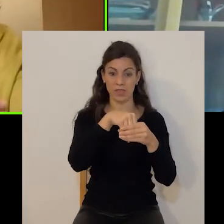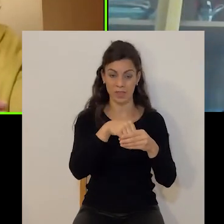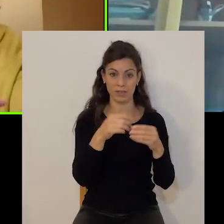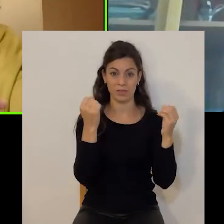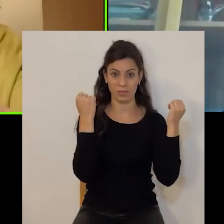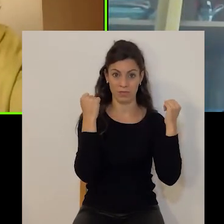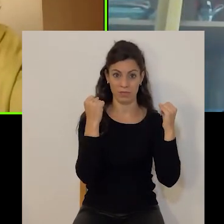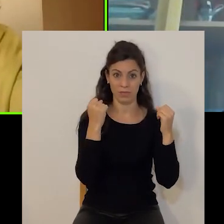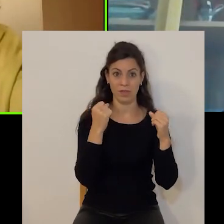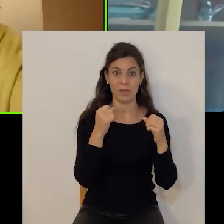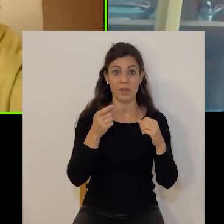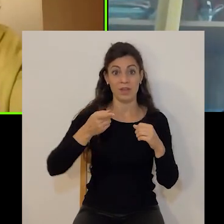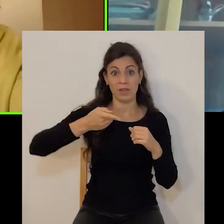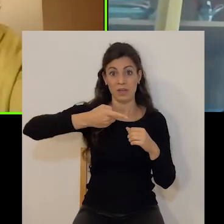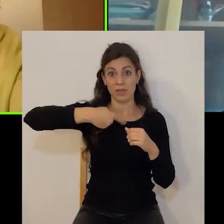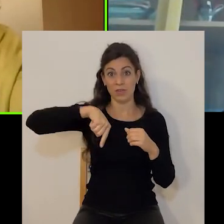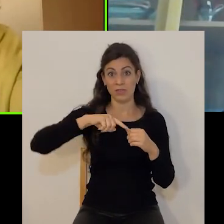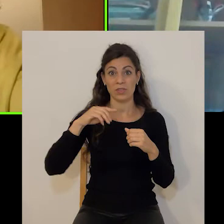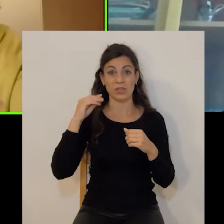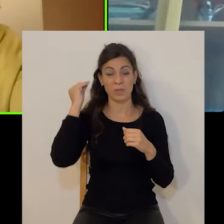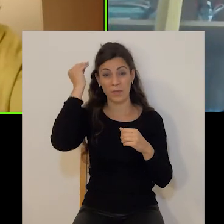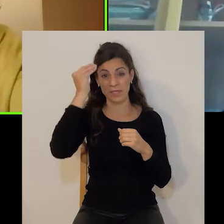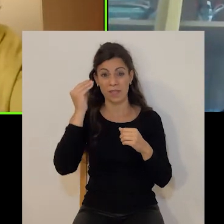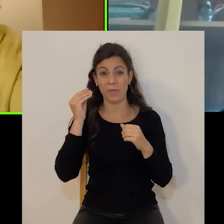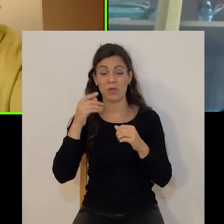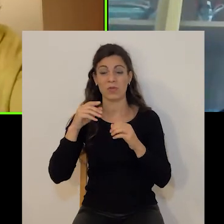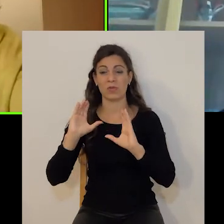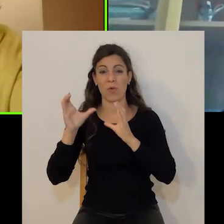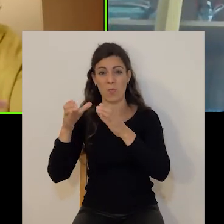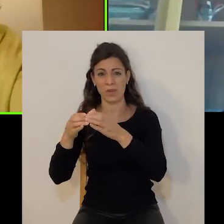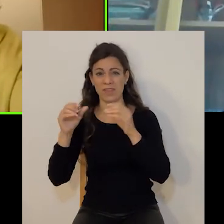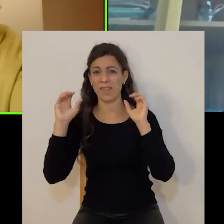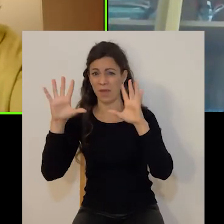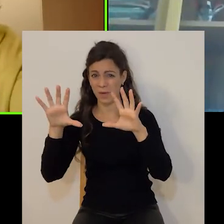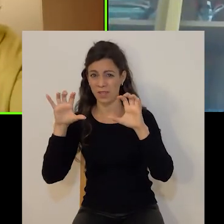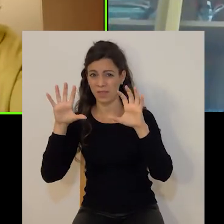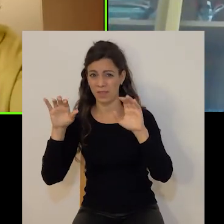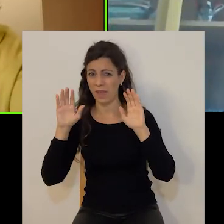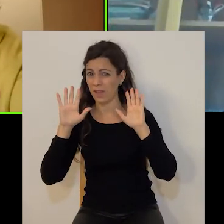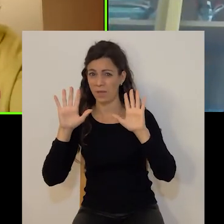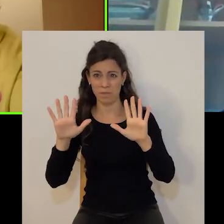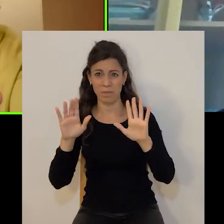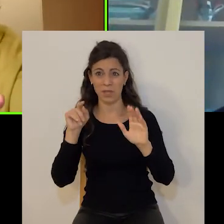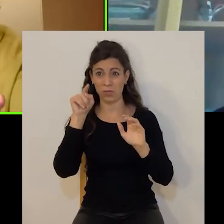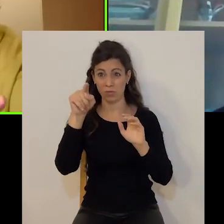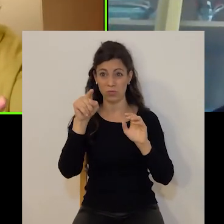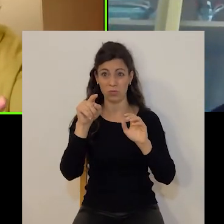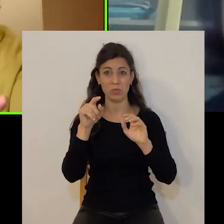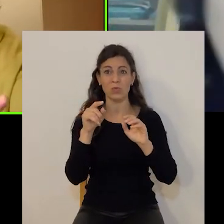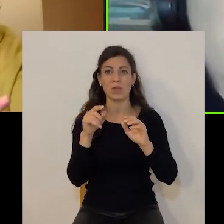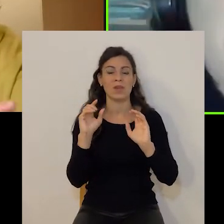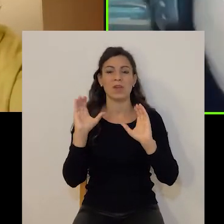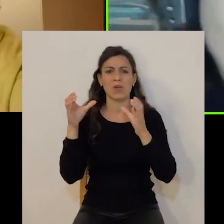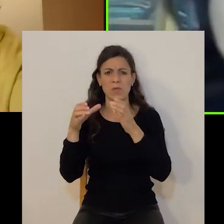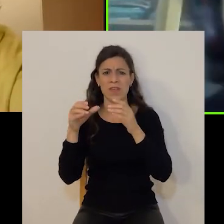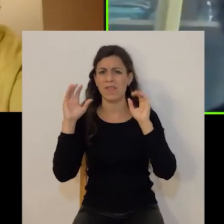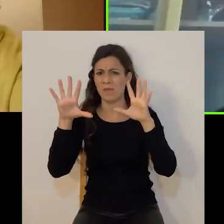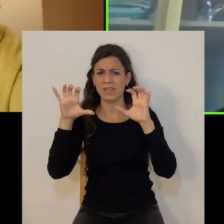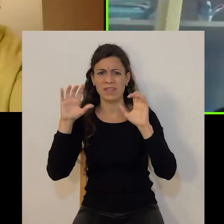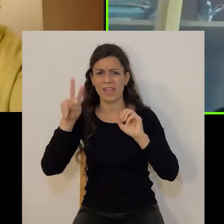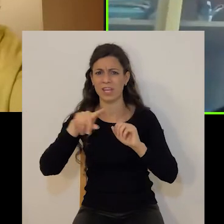asociado eso a las comunidades de aprendizaje, pero tú en los centros en los que trabajas no son comunidades de aprendizaje. No,